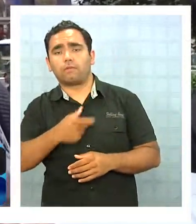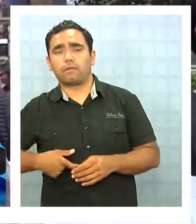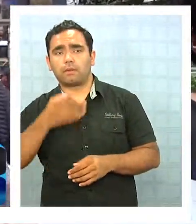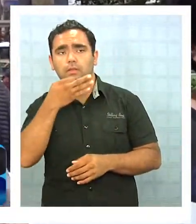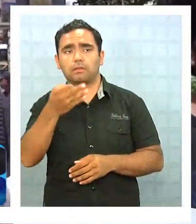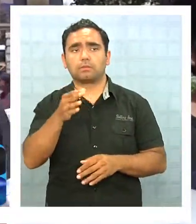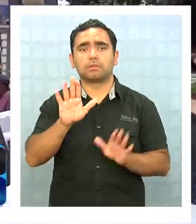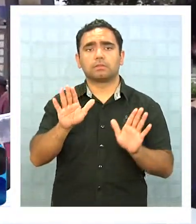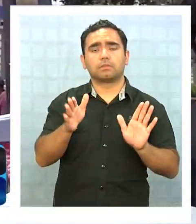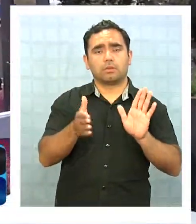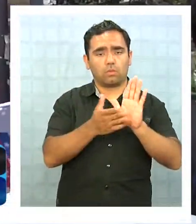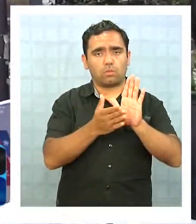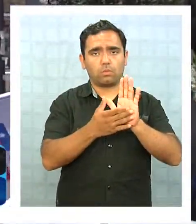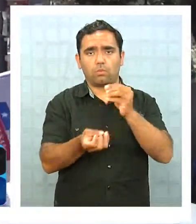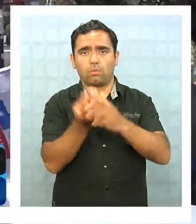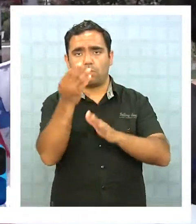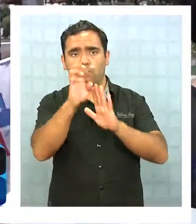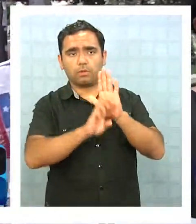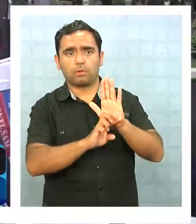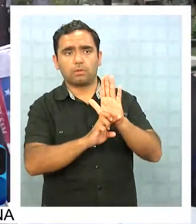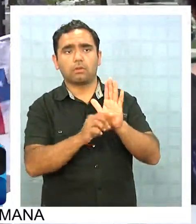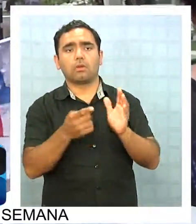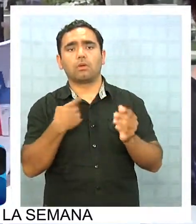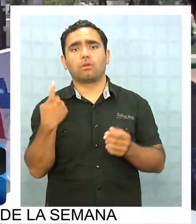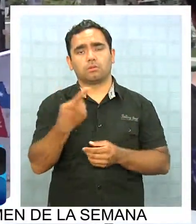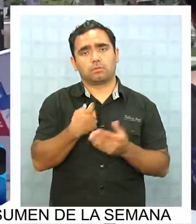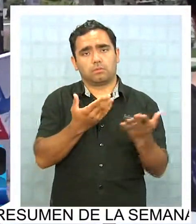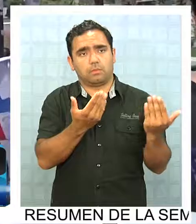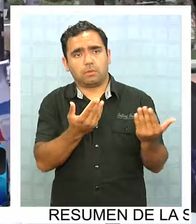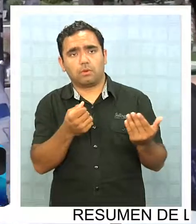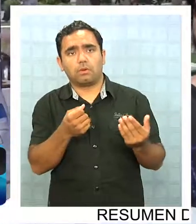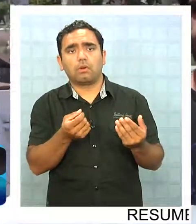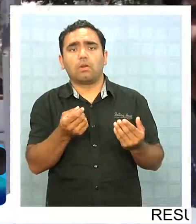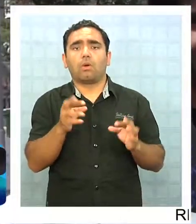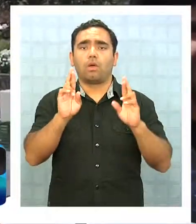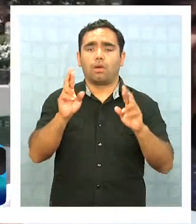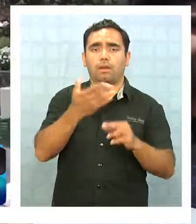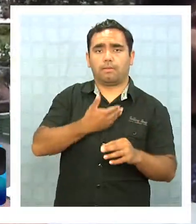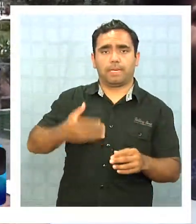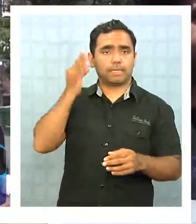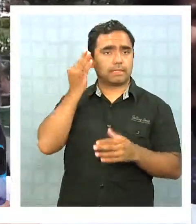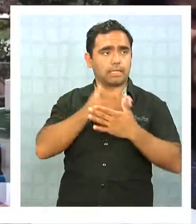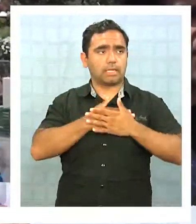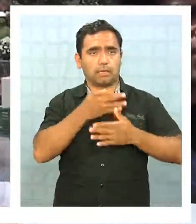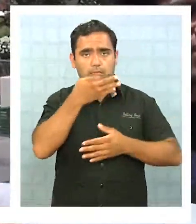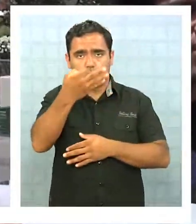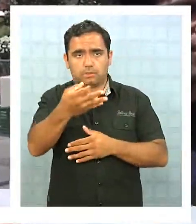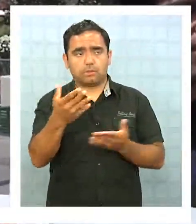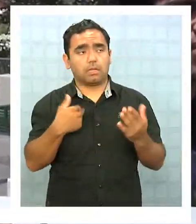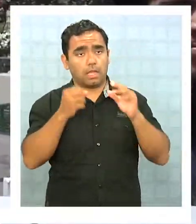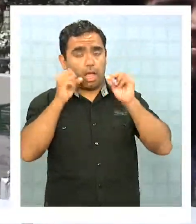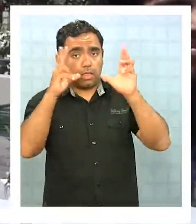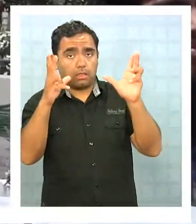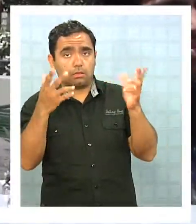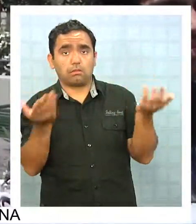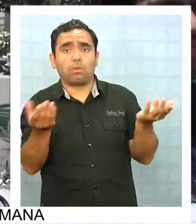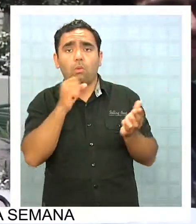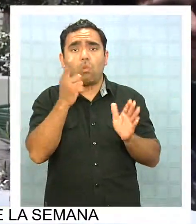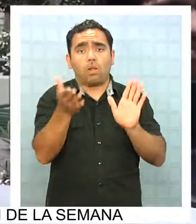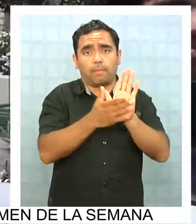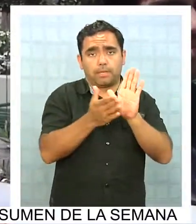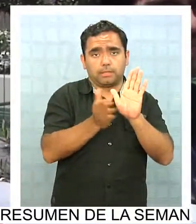intención de presentar un nuevo proyecto, por cuanto esperamos que se presente el veto presidencial. Así que estamos atentos a qué es lo que va a presentar el